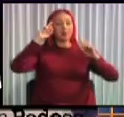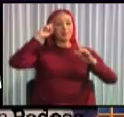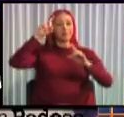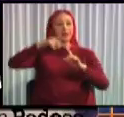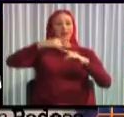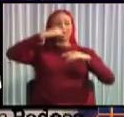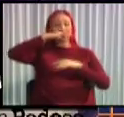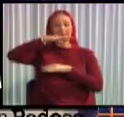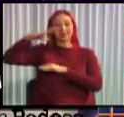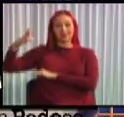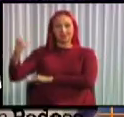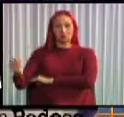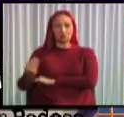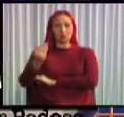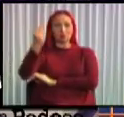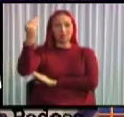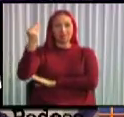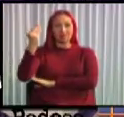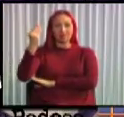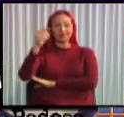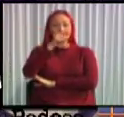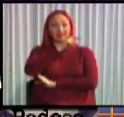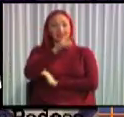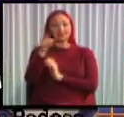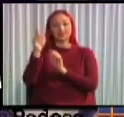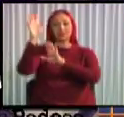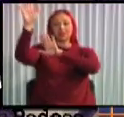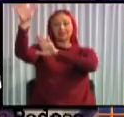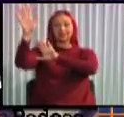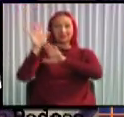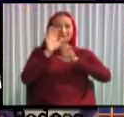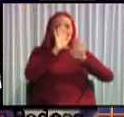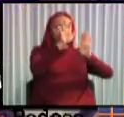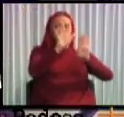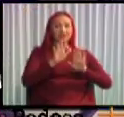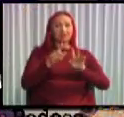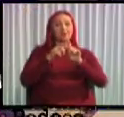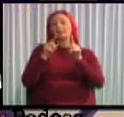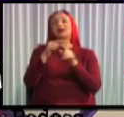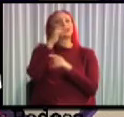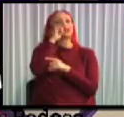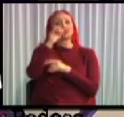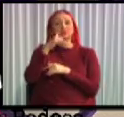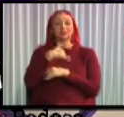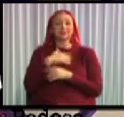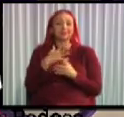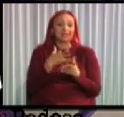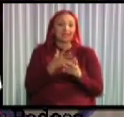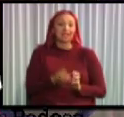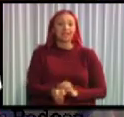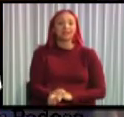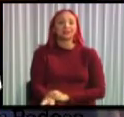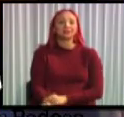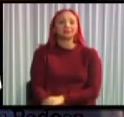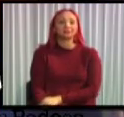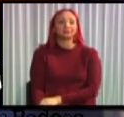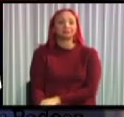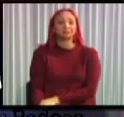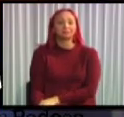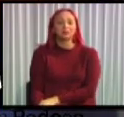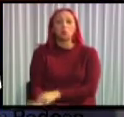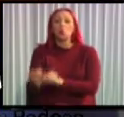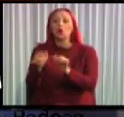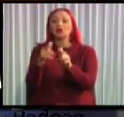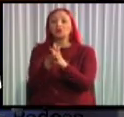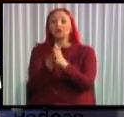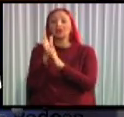niños y jóvenes, estos que son de porteros, para los chiquitos que quieren jugar y decir, yo